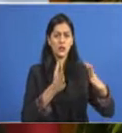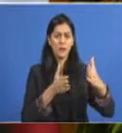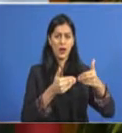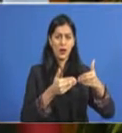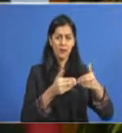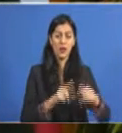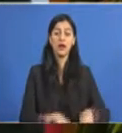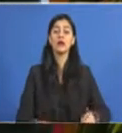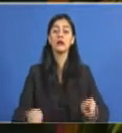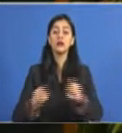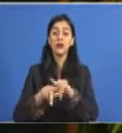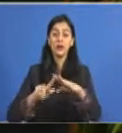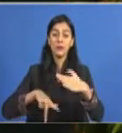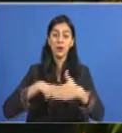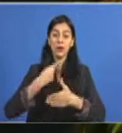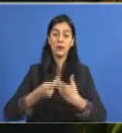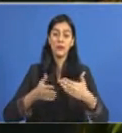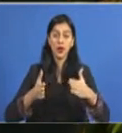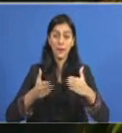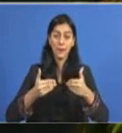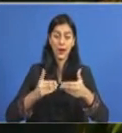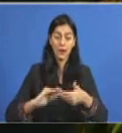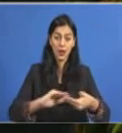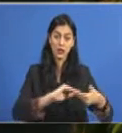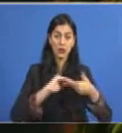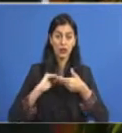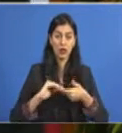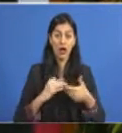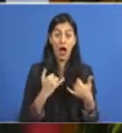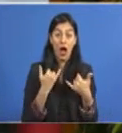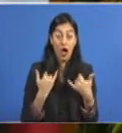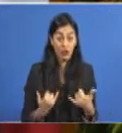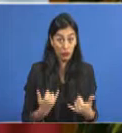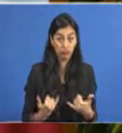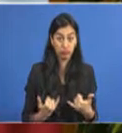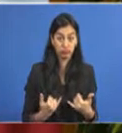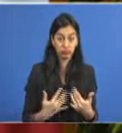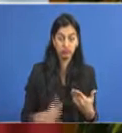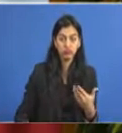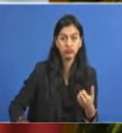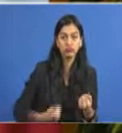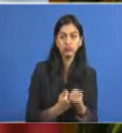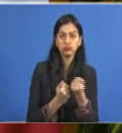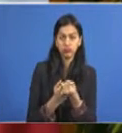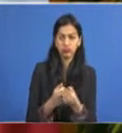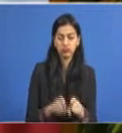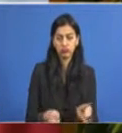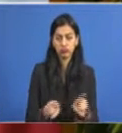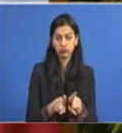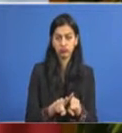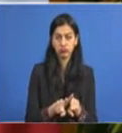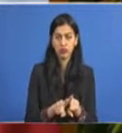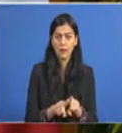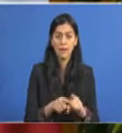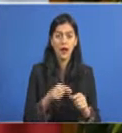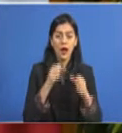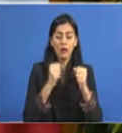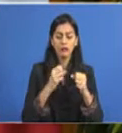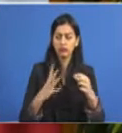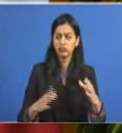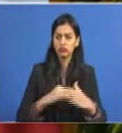y el plan Panamá Solidario, ahora debemos colaborar también para construir